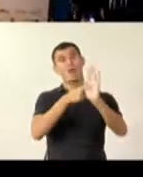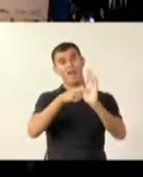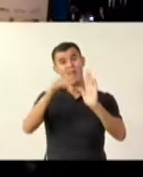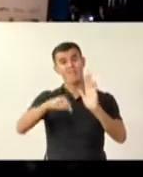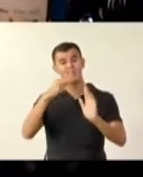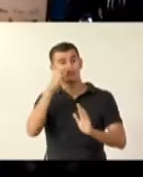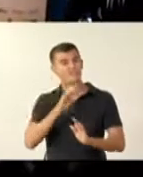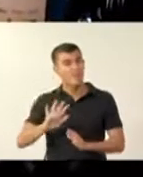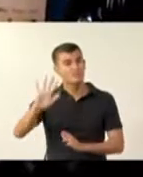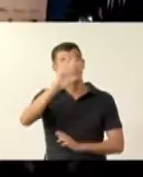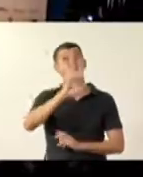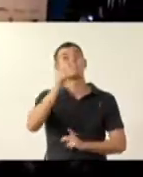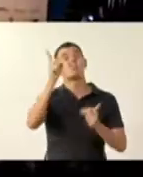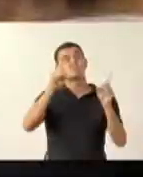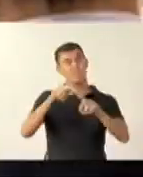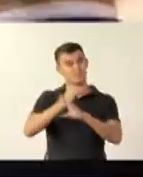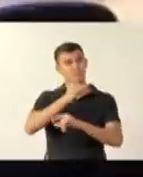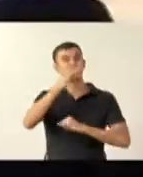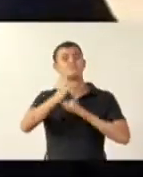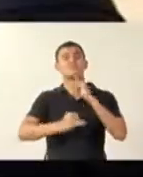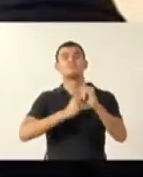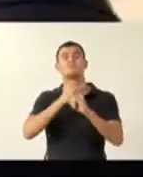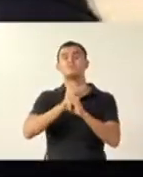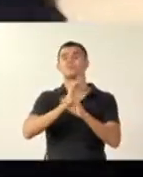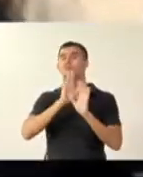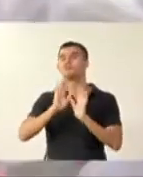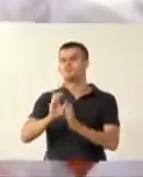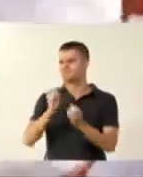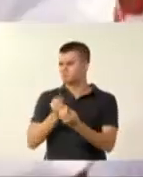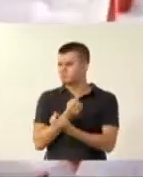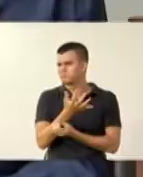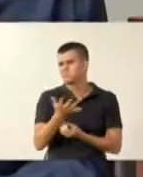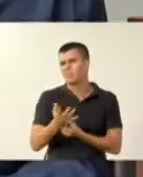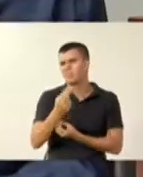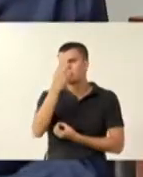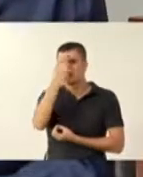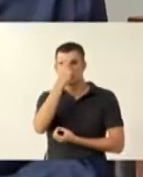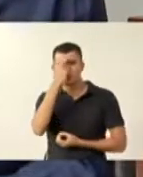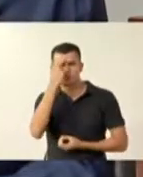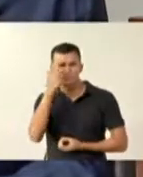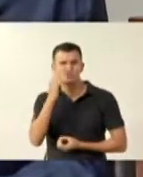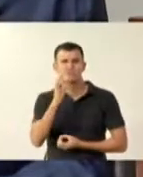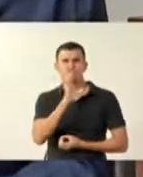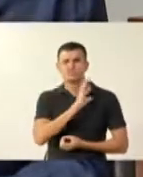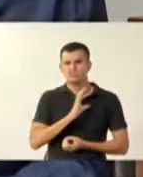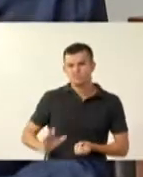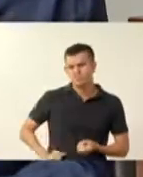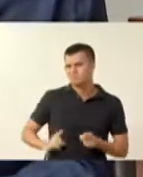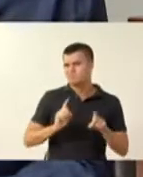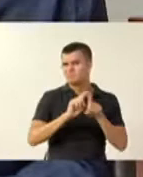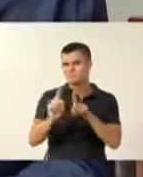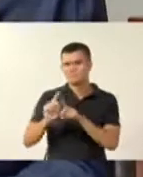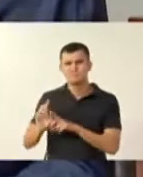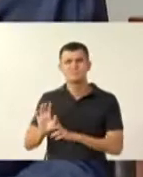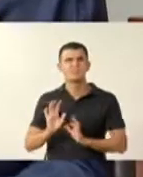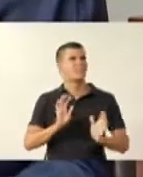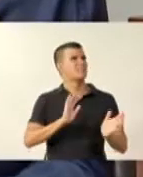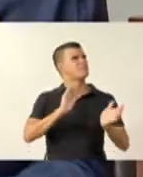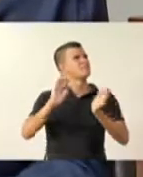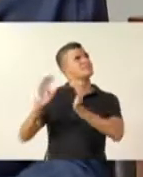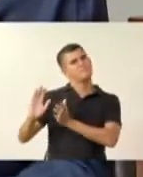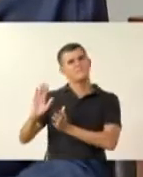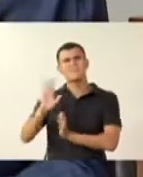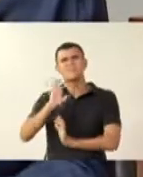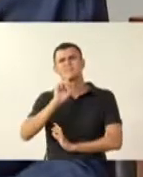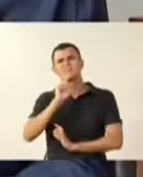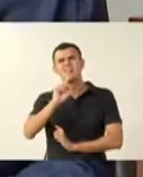internacional por medio de actividades políticas, religiosas y artísticas. Generalmente nos encasillan en una o dos